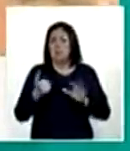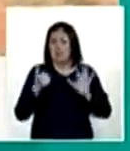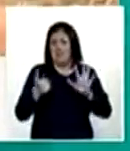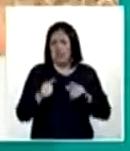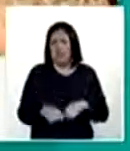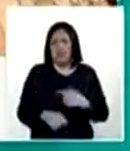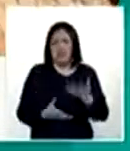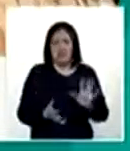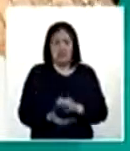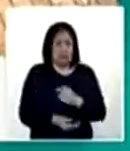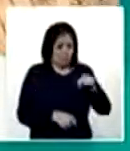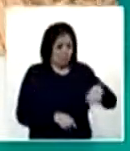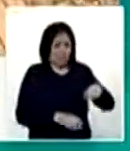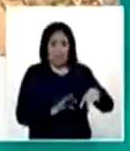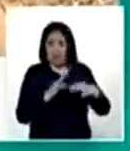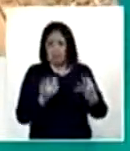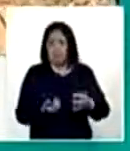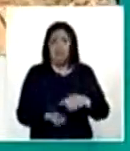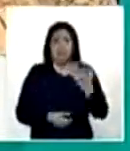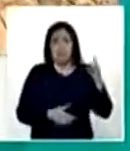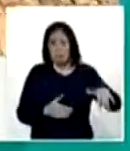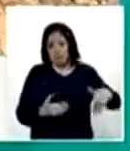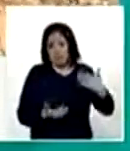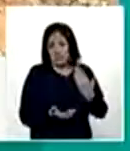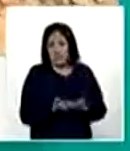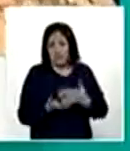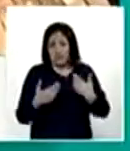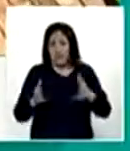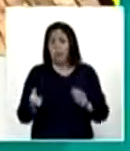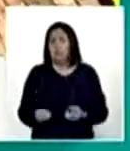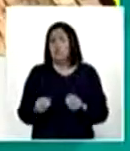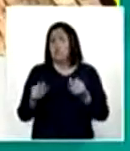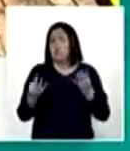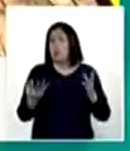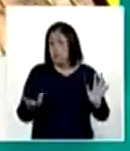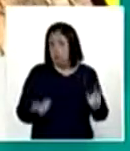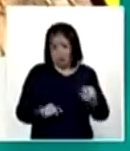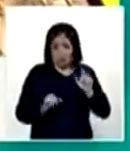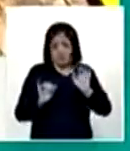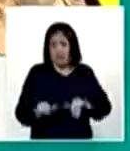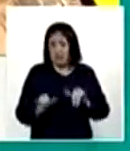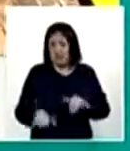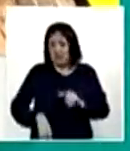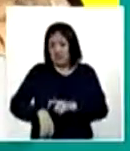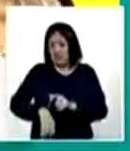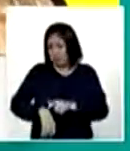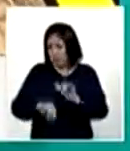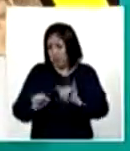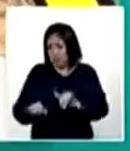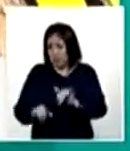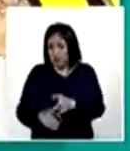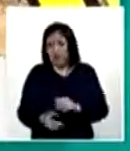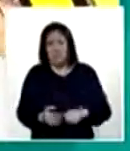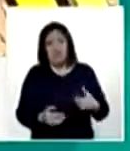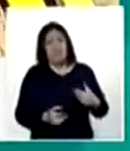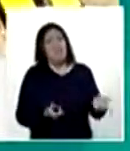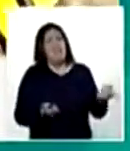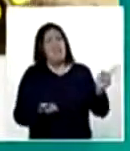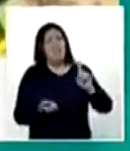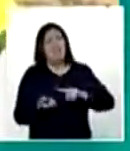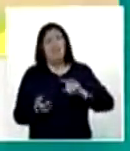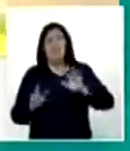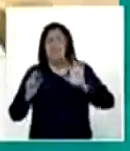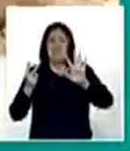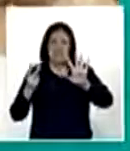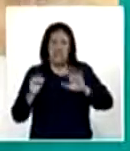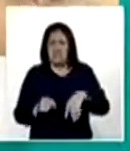menos tocando. Bueno, en esta familia, pero desde que han llegado ya hay bastante. ¿Y hasta qué hora se quedará más o menos? Más o menos nos quedamos casi hasta las 7, 8, 9